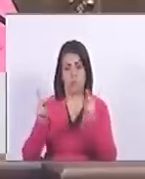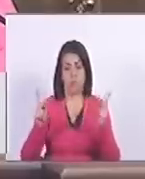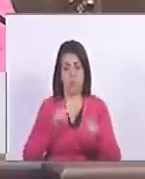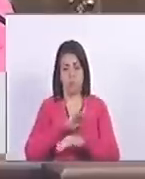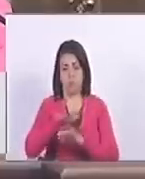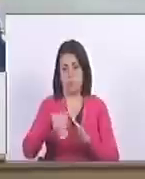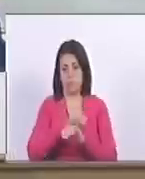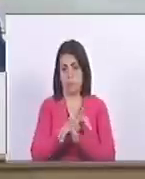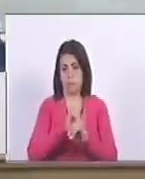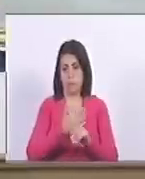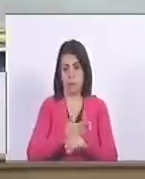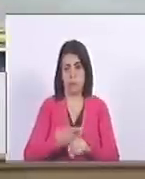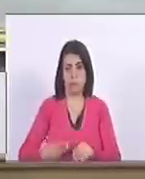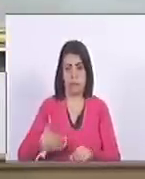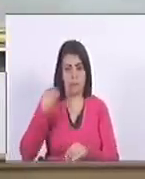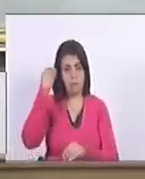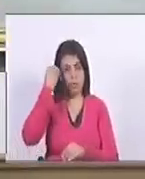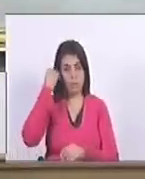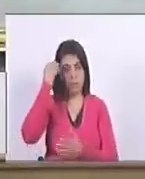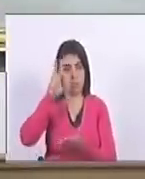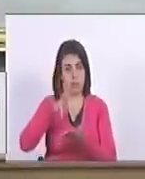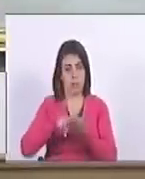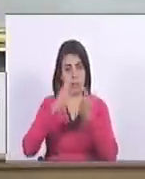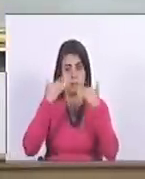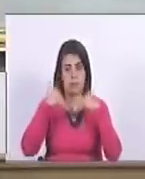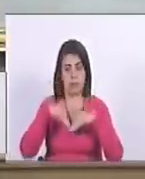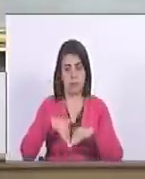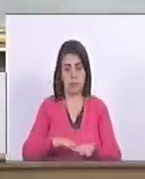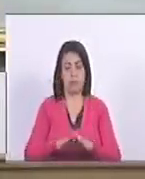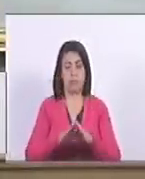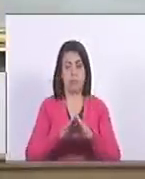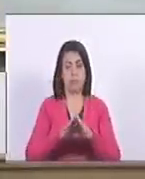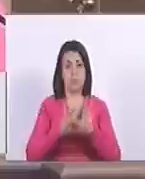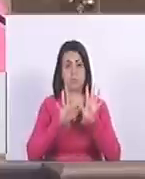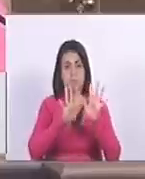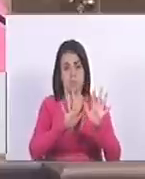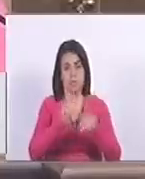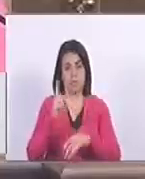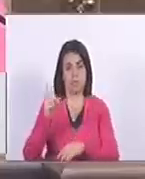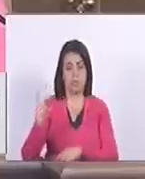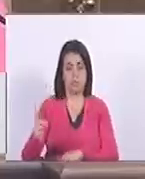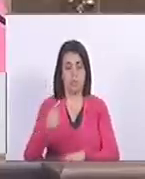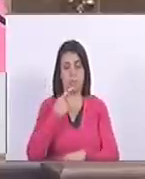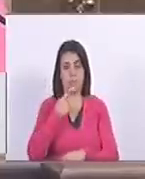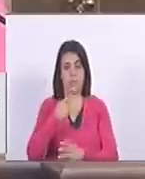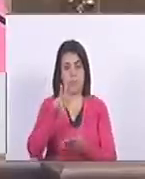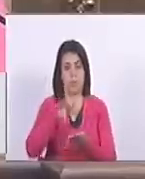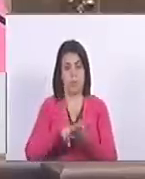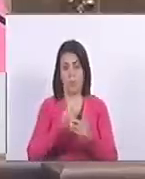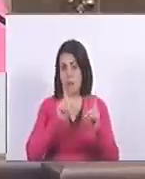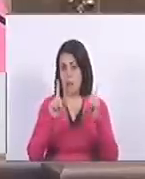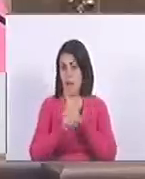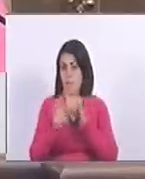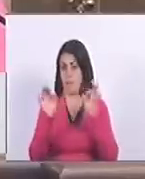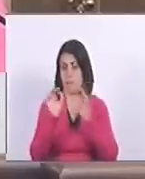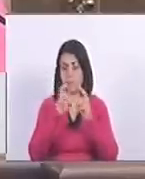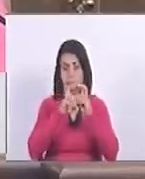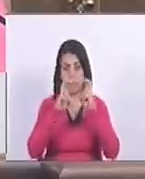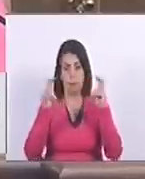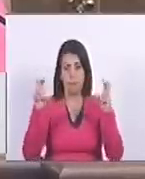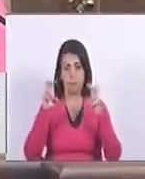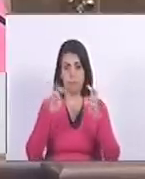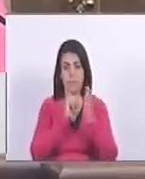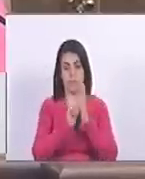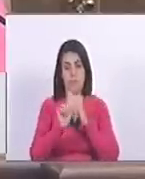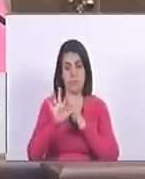señor presidente. En consideración. Aprobado. Siguiente. Décimo primero, se propone aprobar sin modificación el epígrafe del